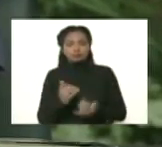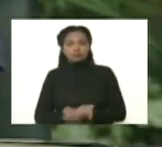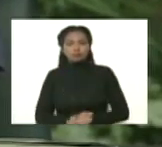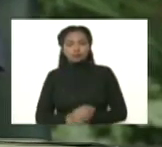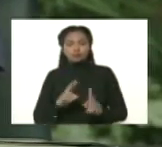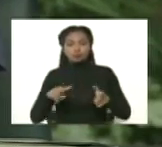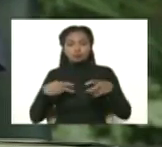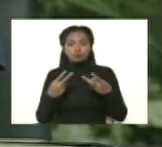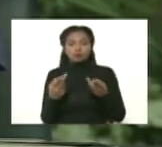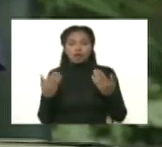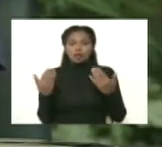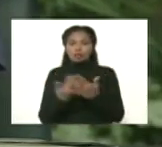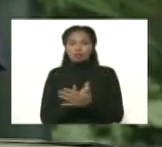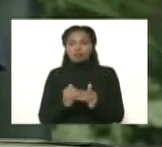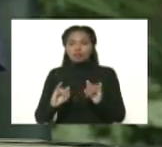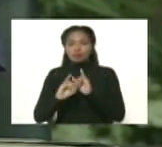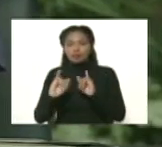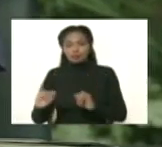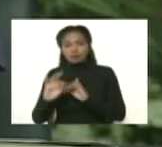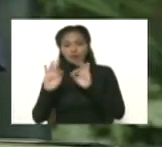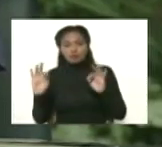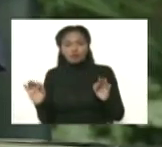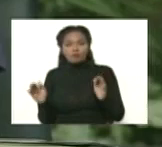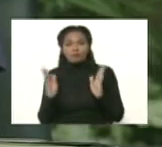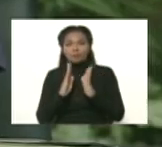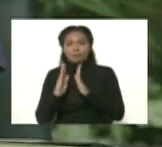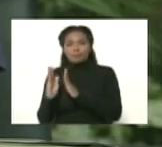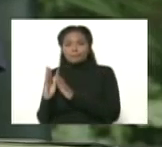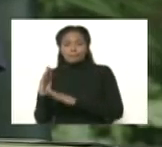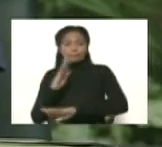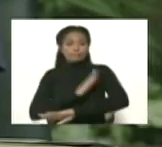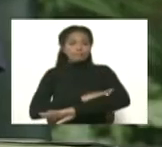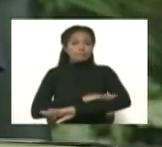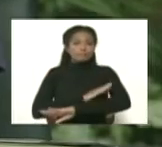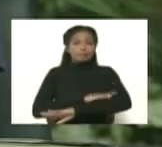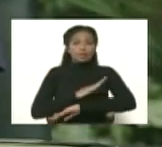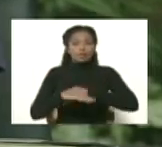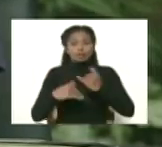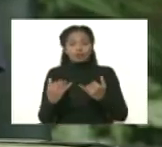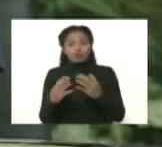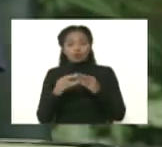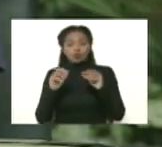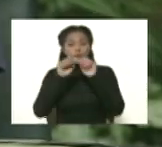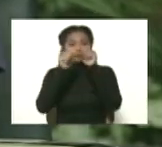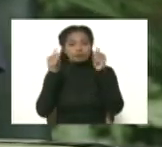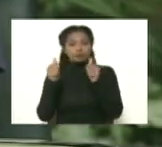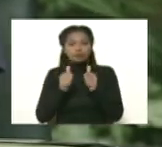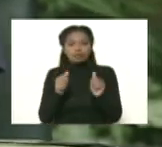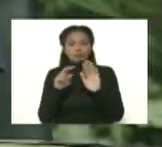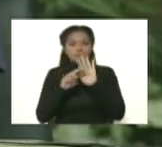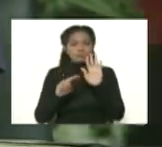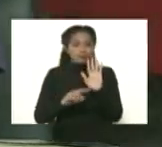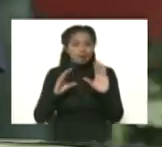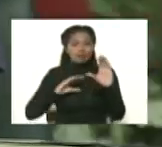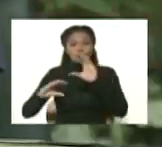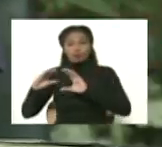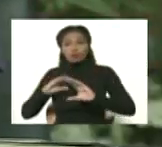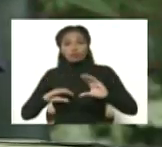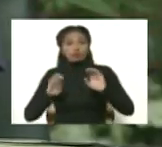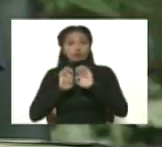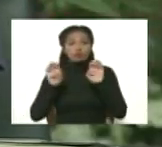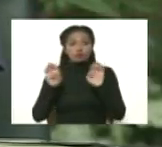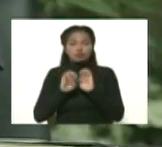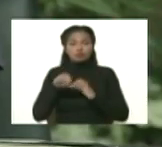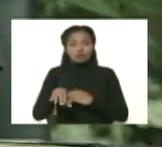erradicar por supuesto de los contenidos conductas racistas en todo el sistema de medios de comunicación y educación en el